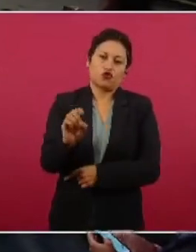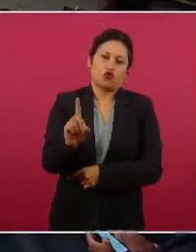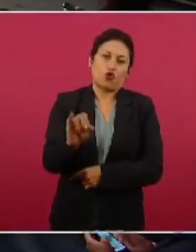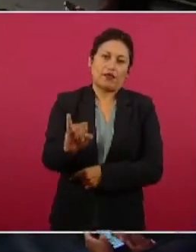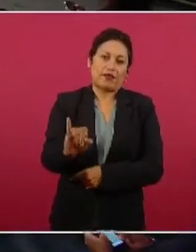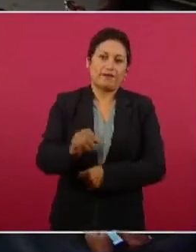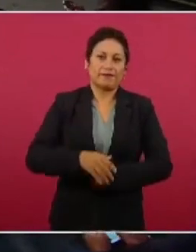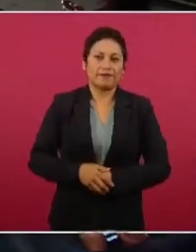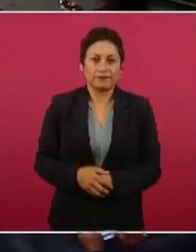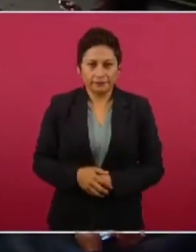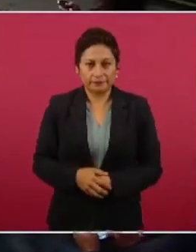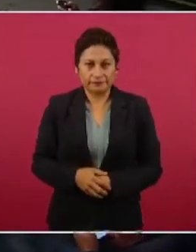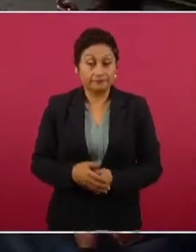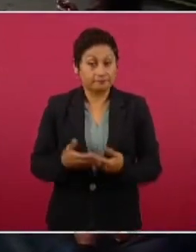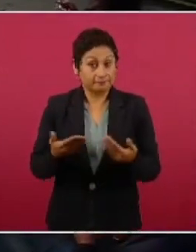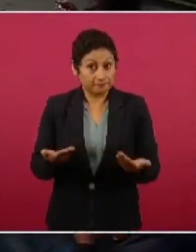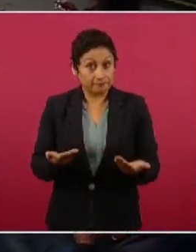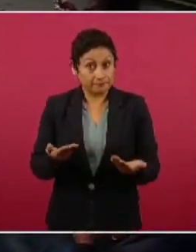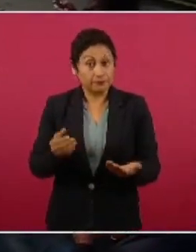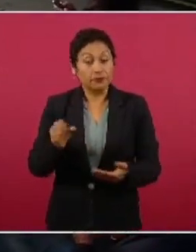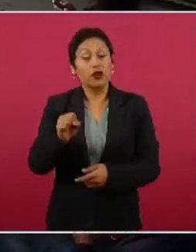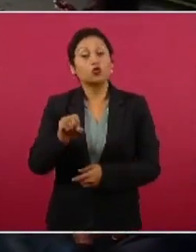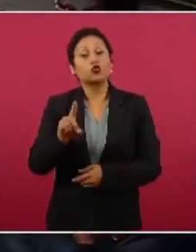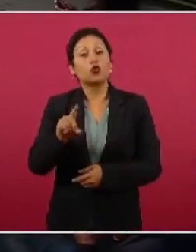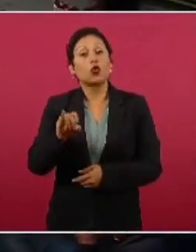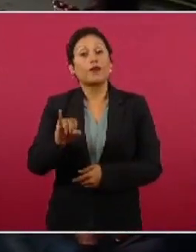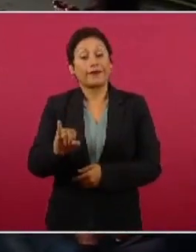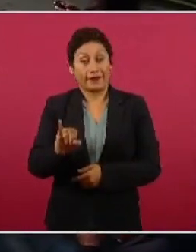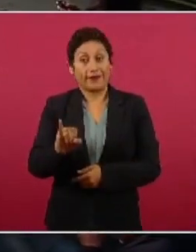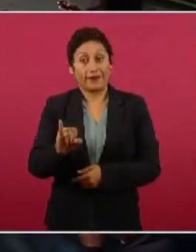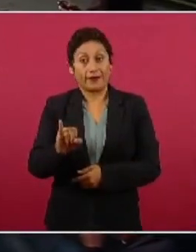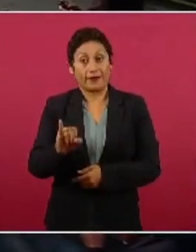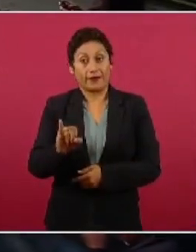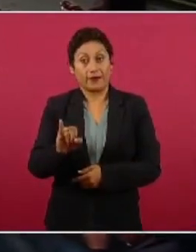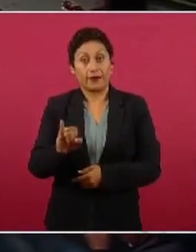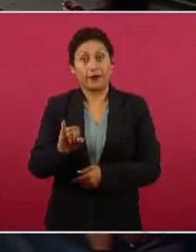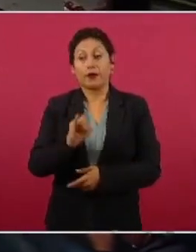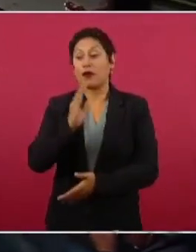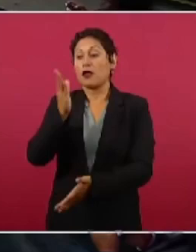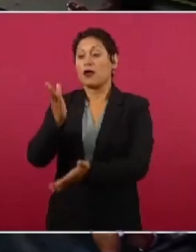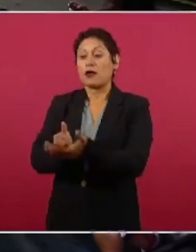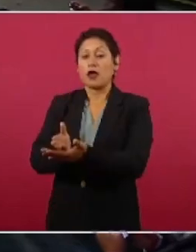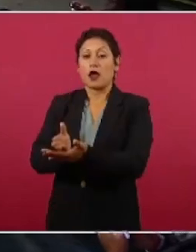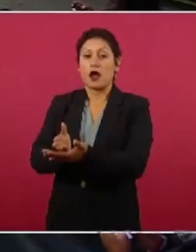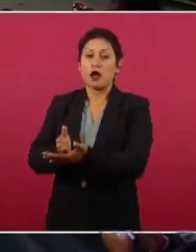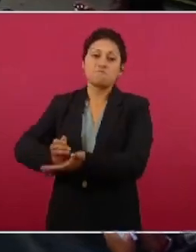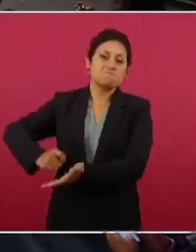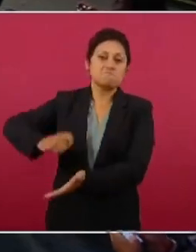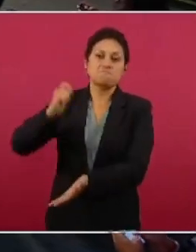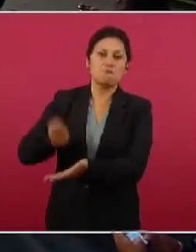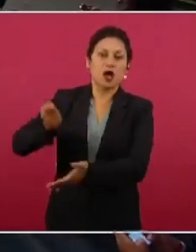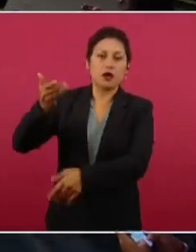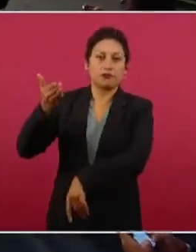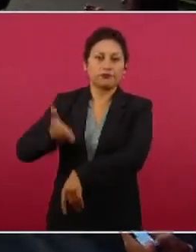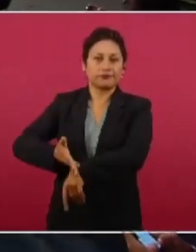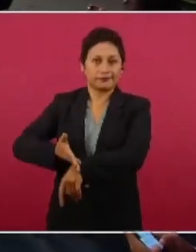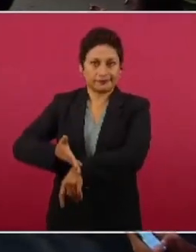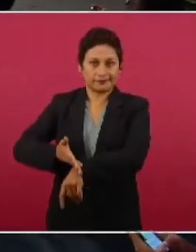Y Sodi, pues, los condenó. Y de